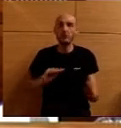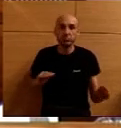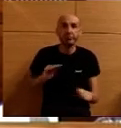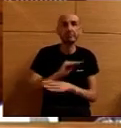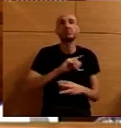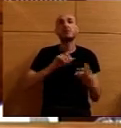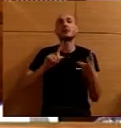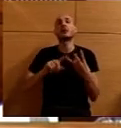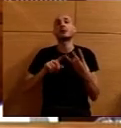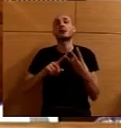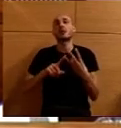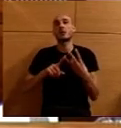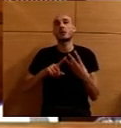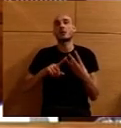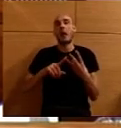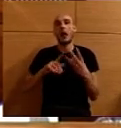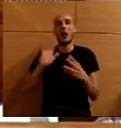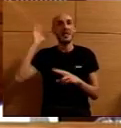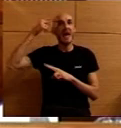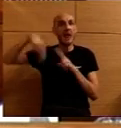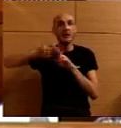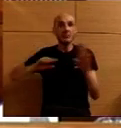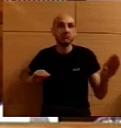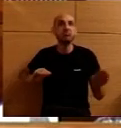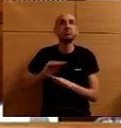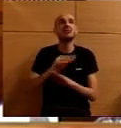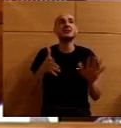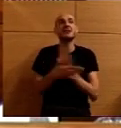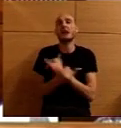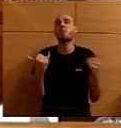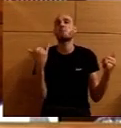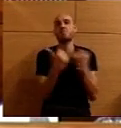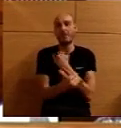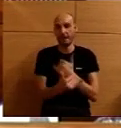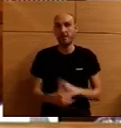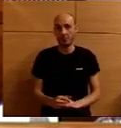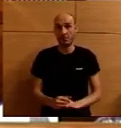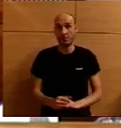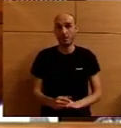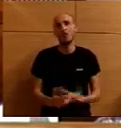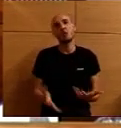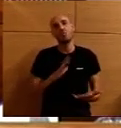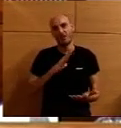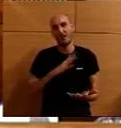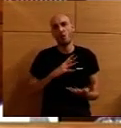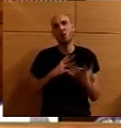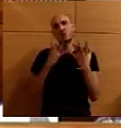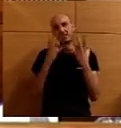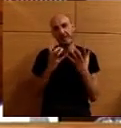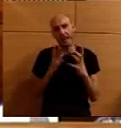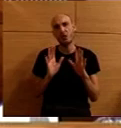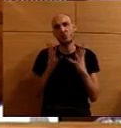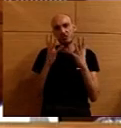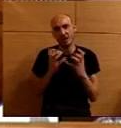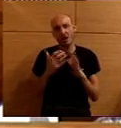s'han tornat segurament multiplicar per 10 en molts casos. Així que jo penso que una miqueta de serietat, vinguen així